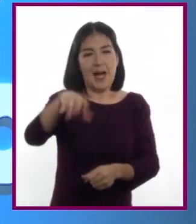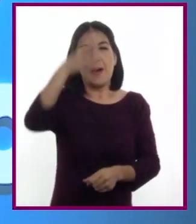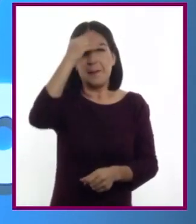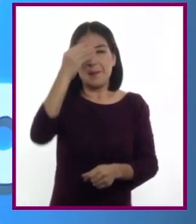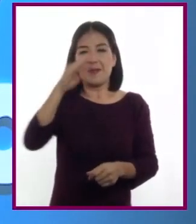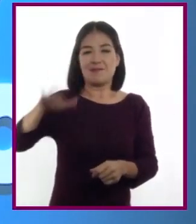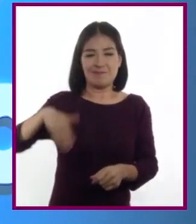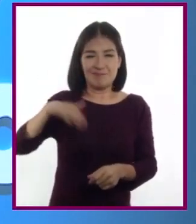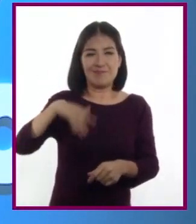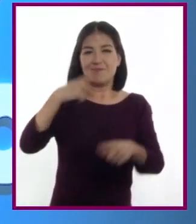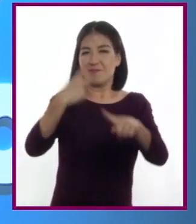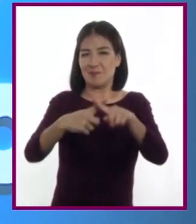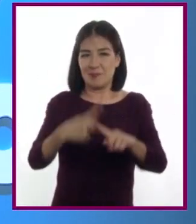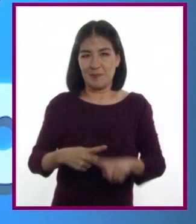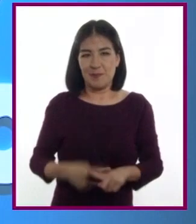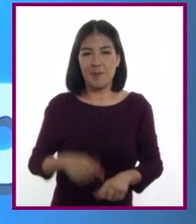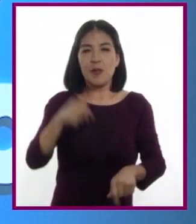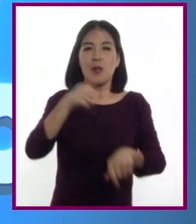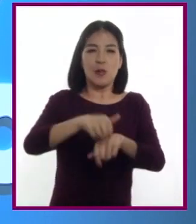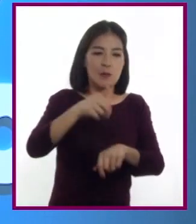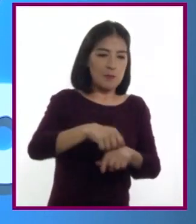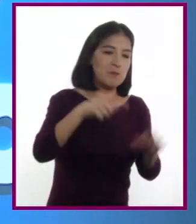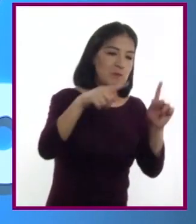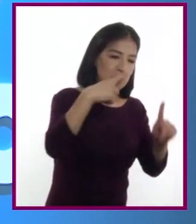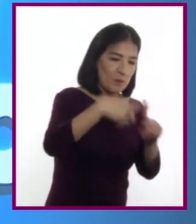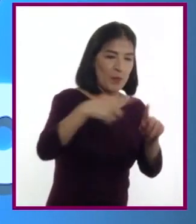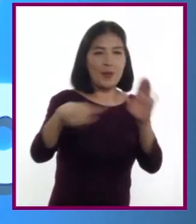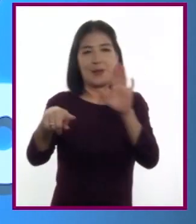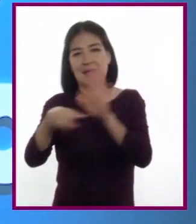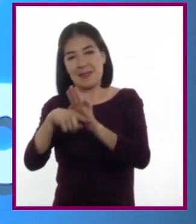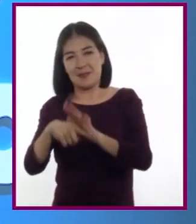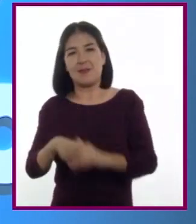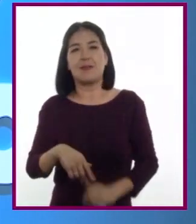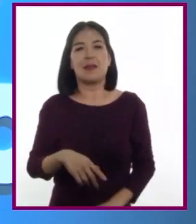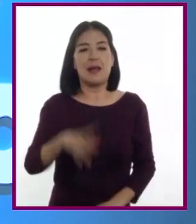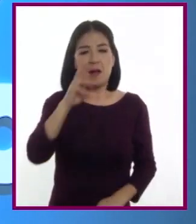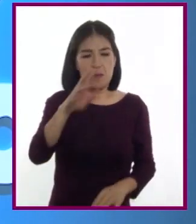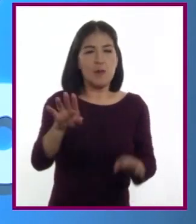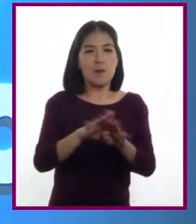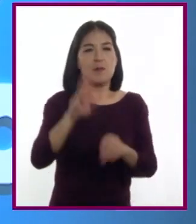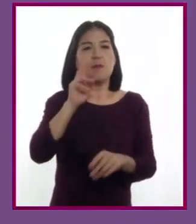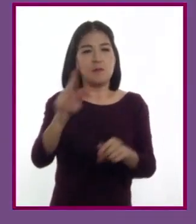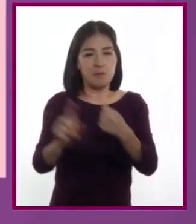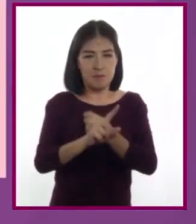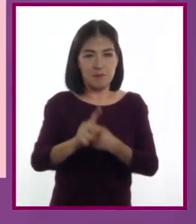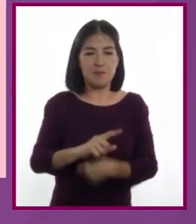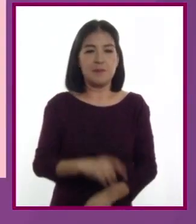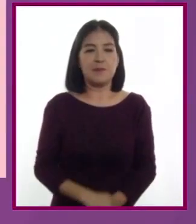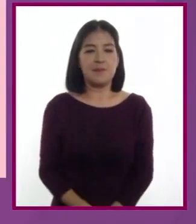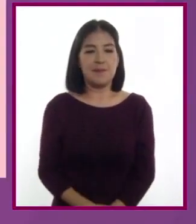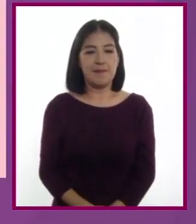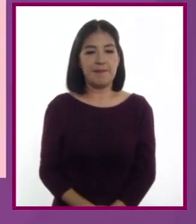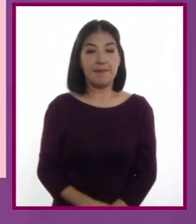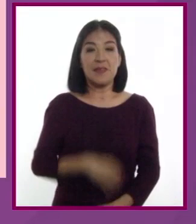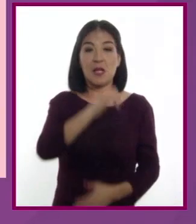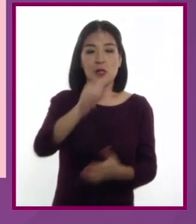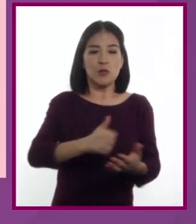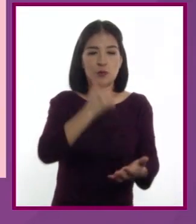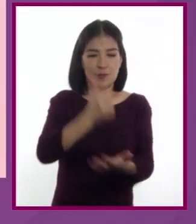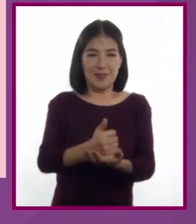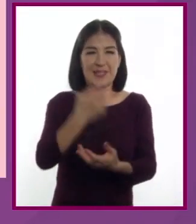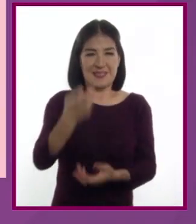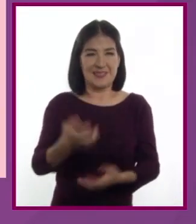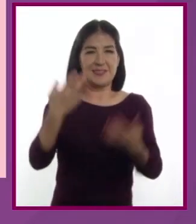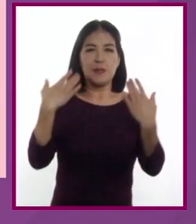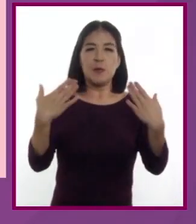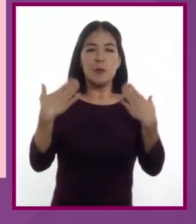la multiplicación de números positivos y negativos. Leamos el problema. En una ciudad, la temperatura